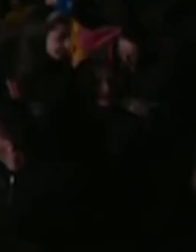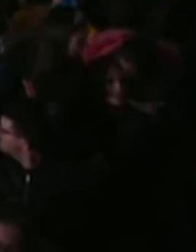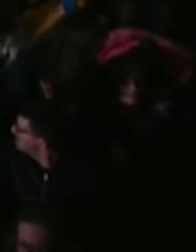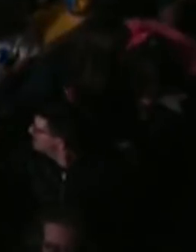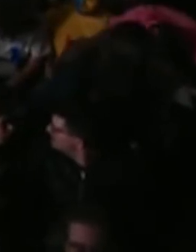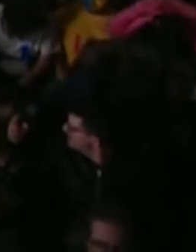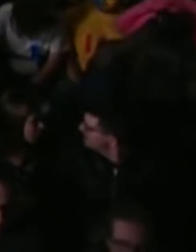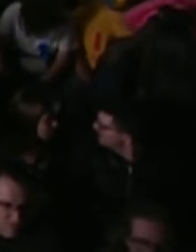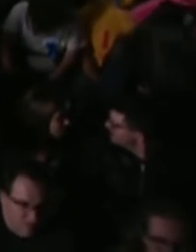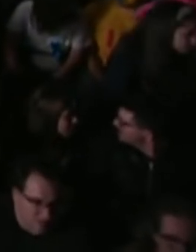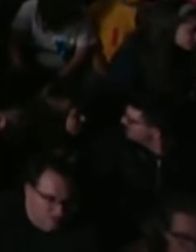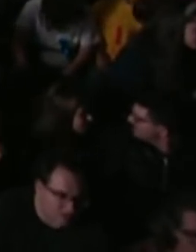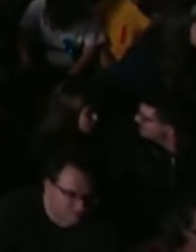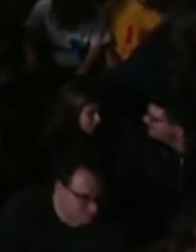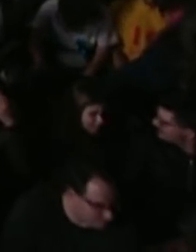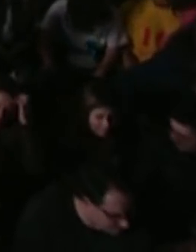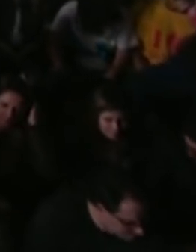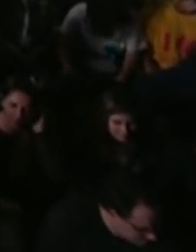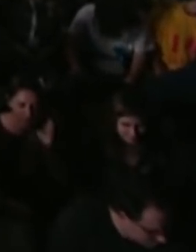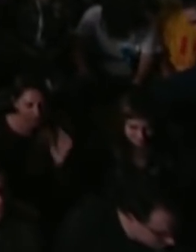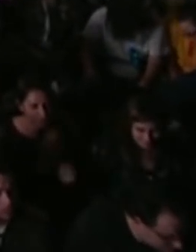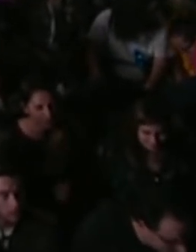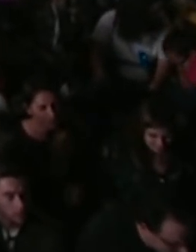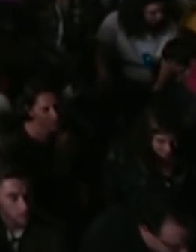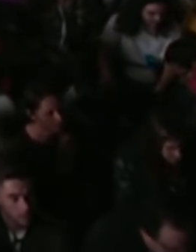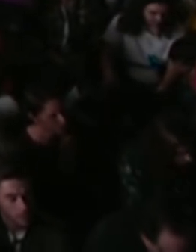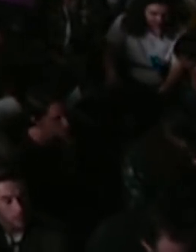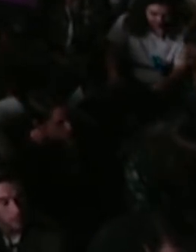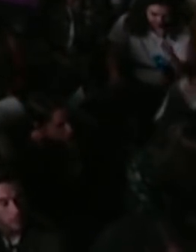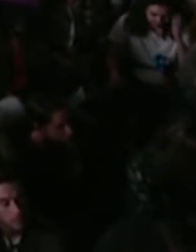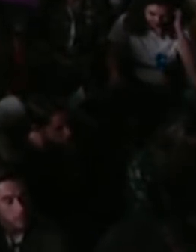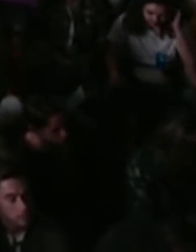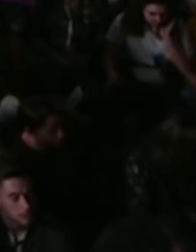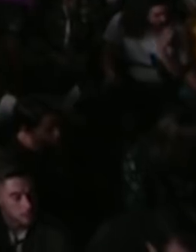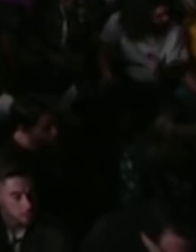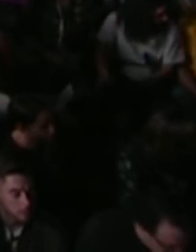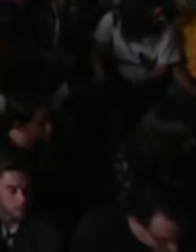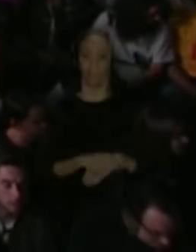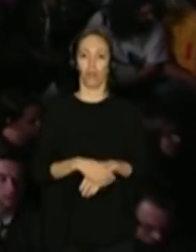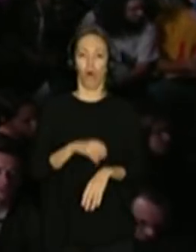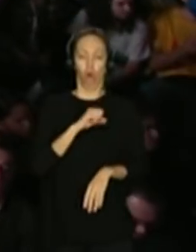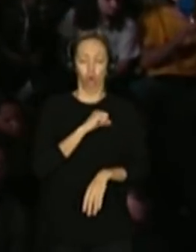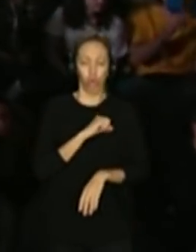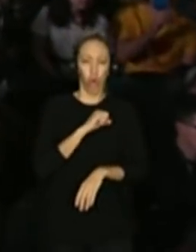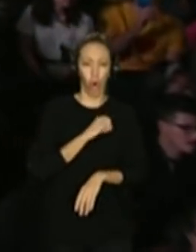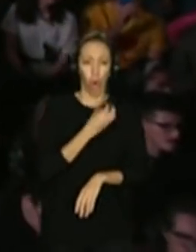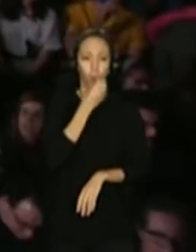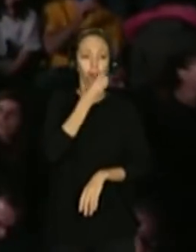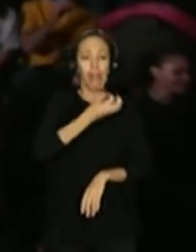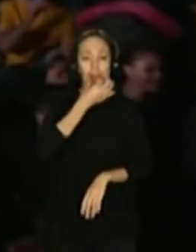luego, la mascota, que mi madre querida como baile. Vamos con sonido de ZZ. Buenas tardes a todos.